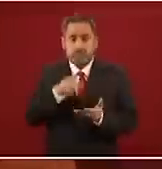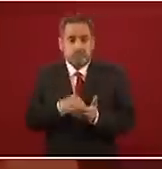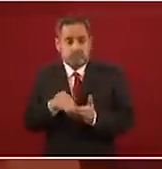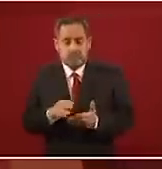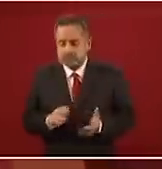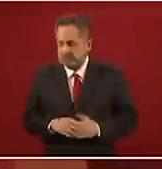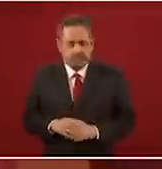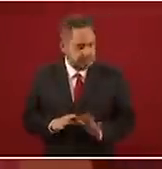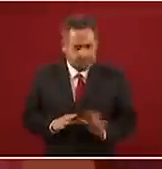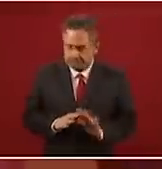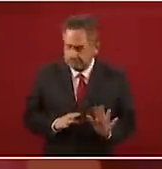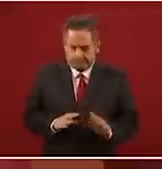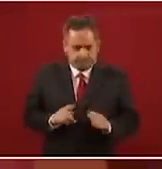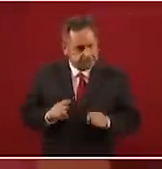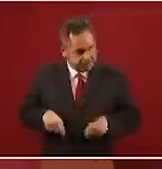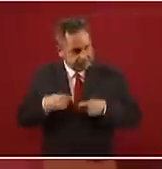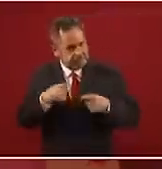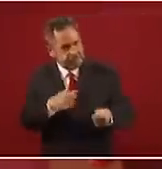¿Se va a garantizar eso?